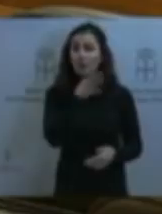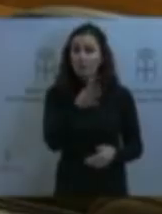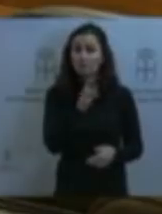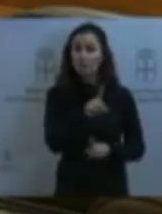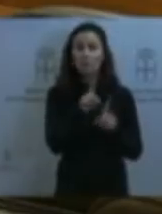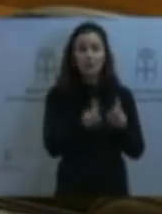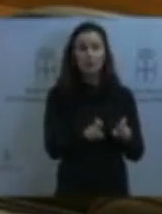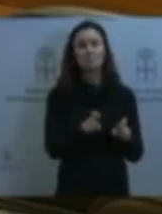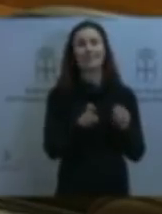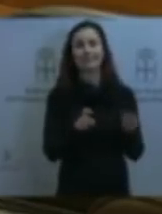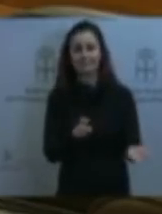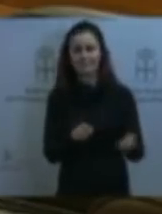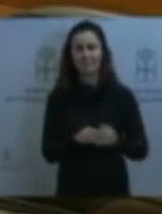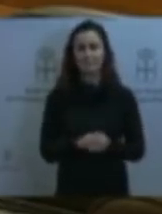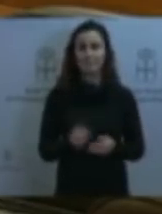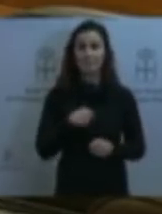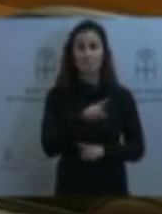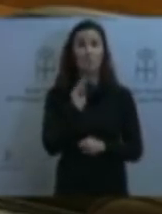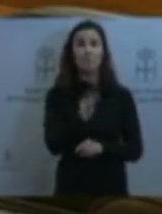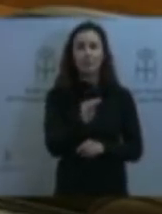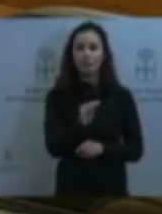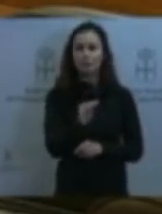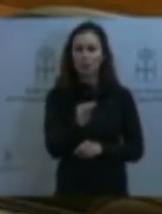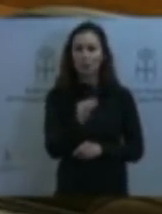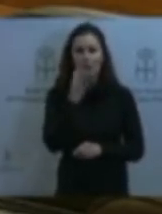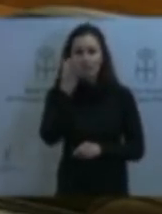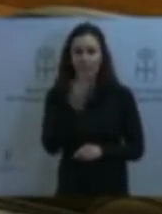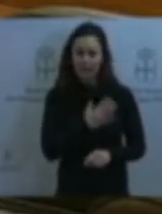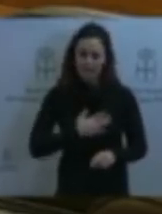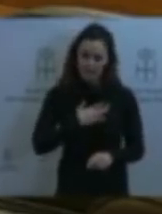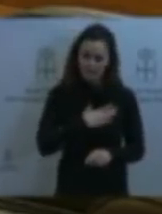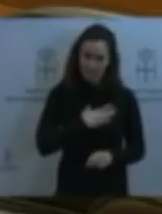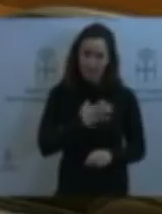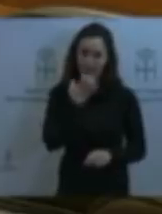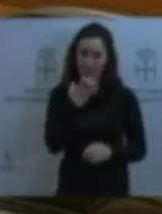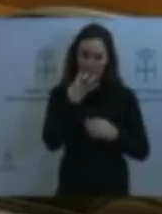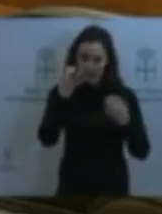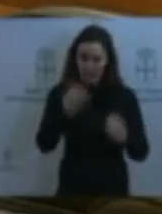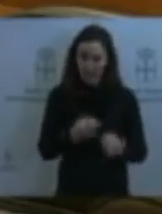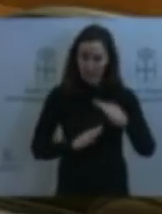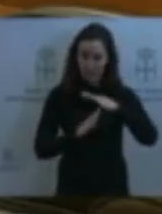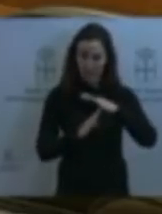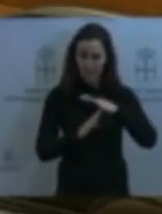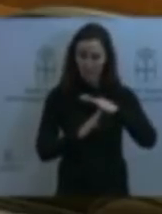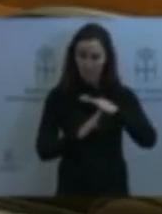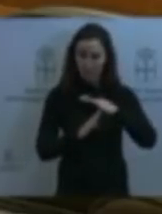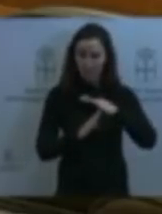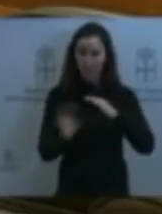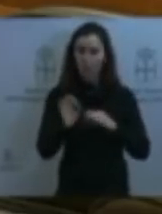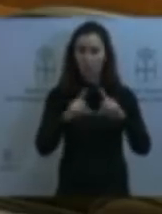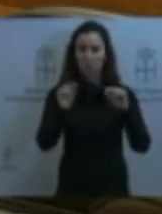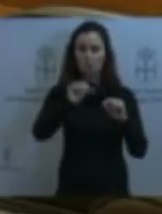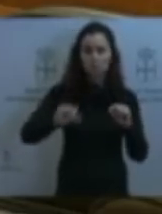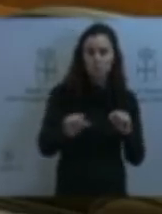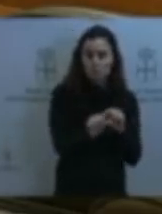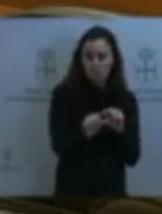esto satisfactorio, si va a parar aquí, si cree que con esto el suroccidente ya tuvo para otros 20 años o